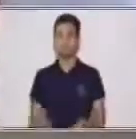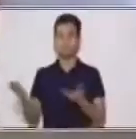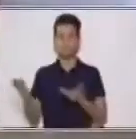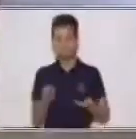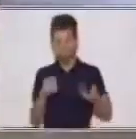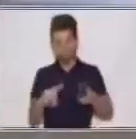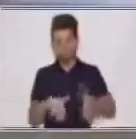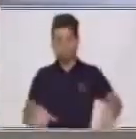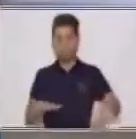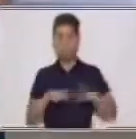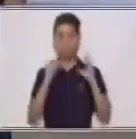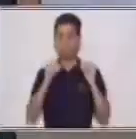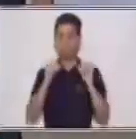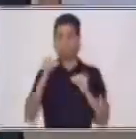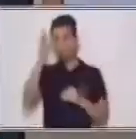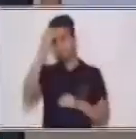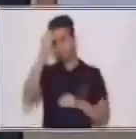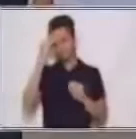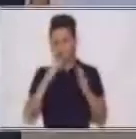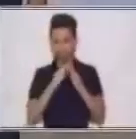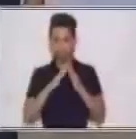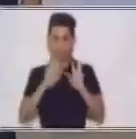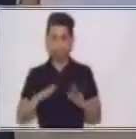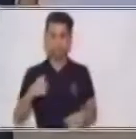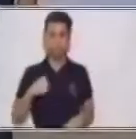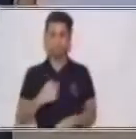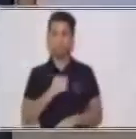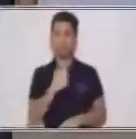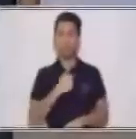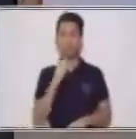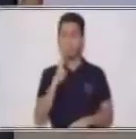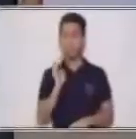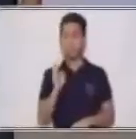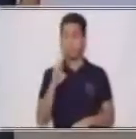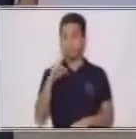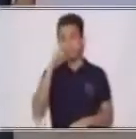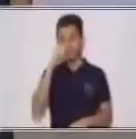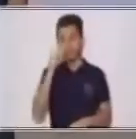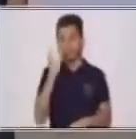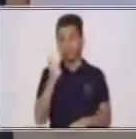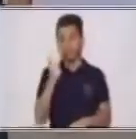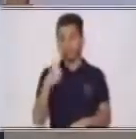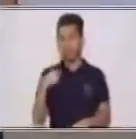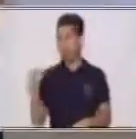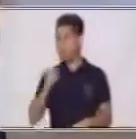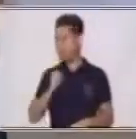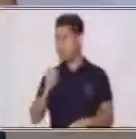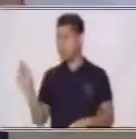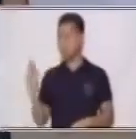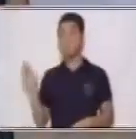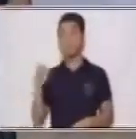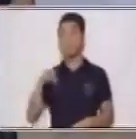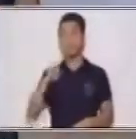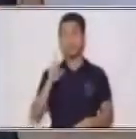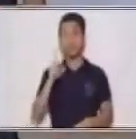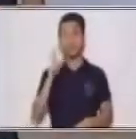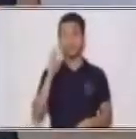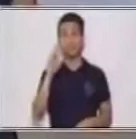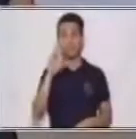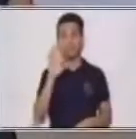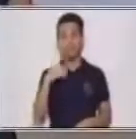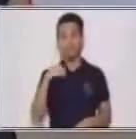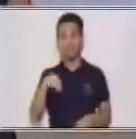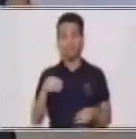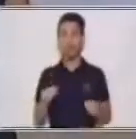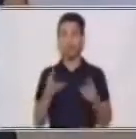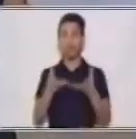Bienvenido a este espacio educativo Aprendo en Casa. Soy Berta Guerra y él es mi compañero Pedro Comelli. Y en esta oportunidad vamos a